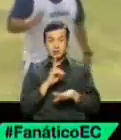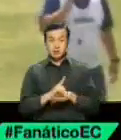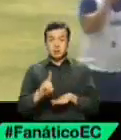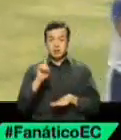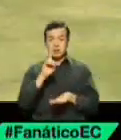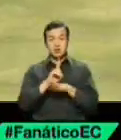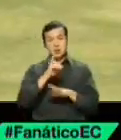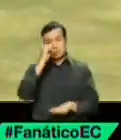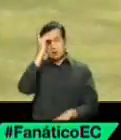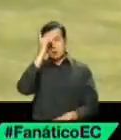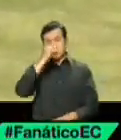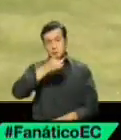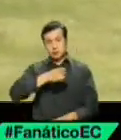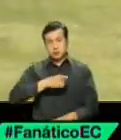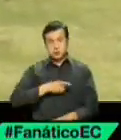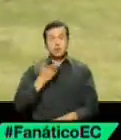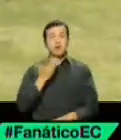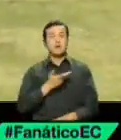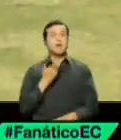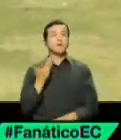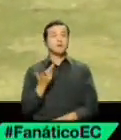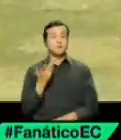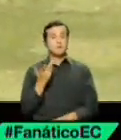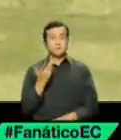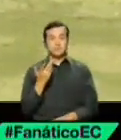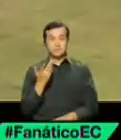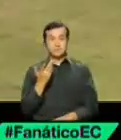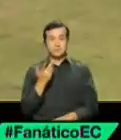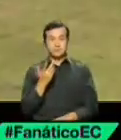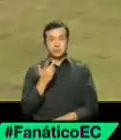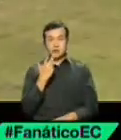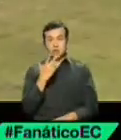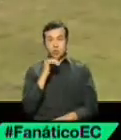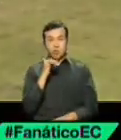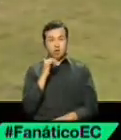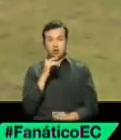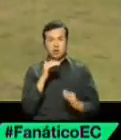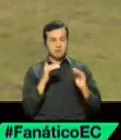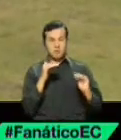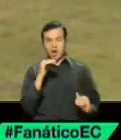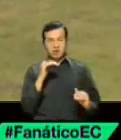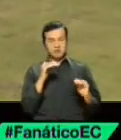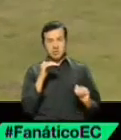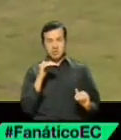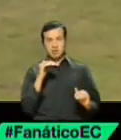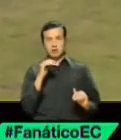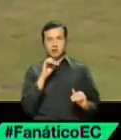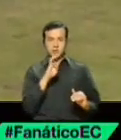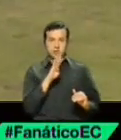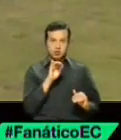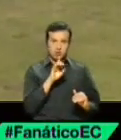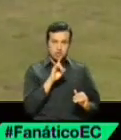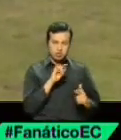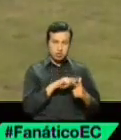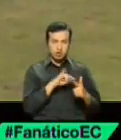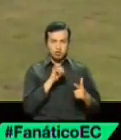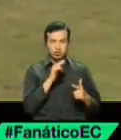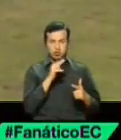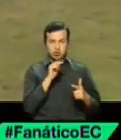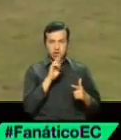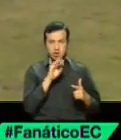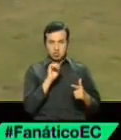directiva decidió bajar a la categoría de reserva 3 jugadores, entre los que se destaca Anthony Bedoya, John